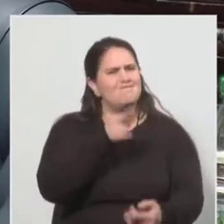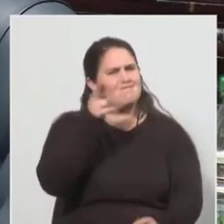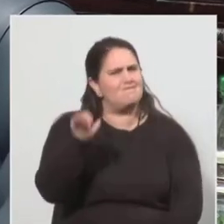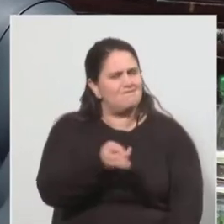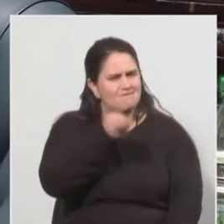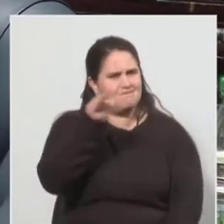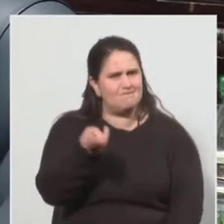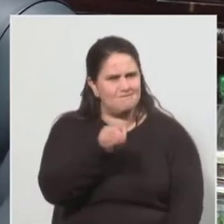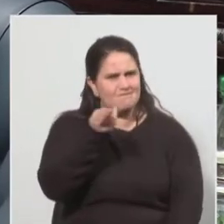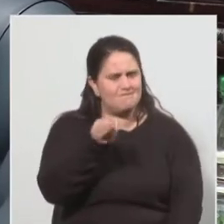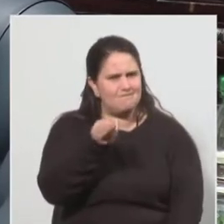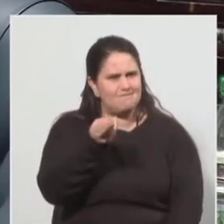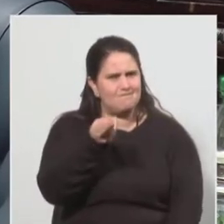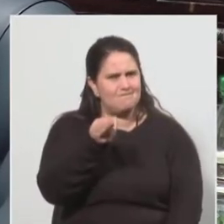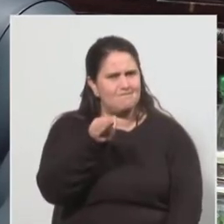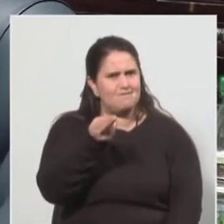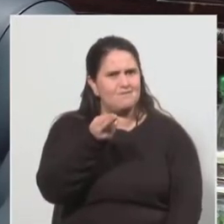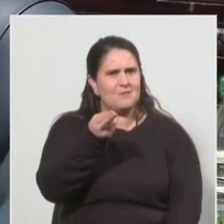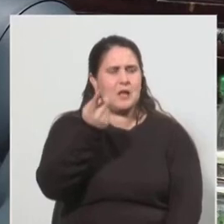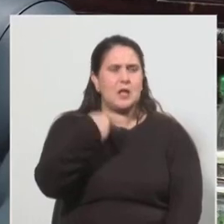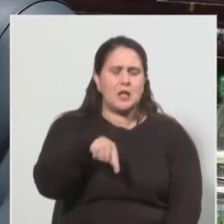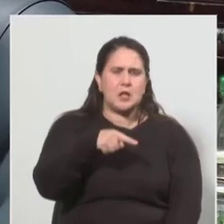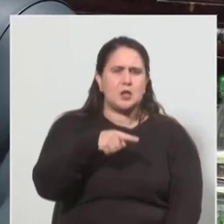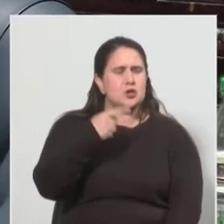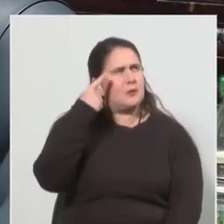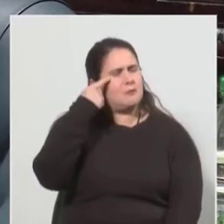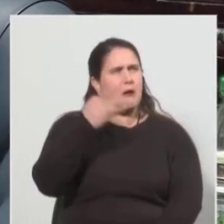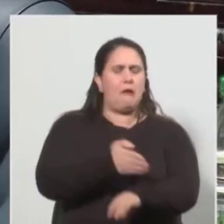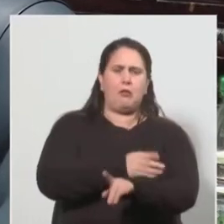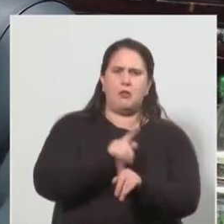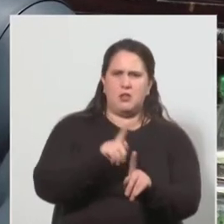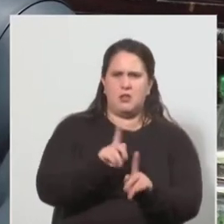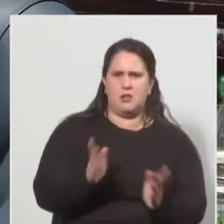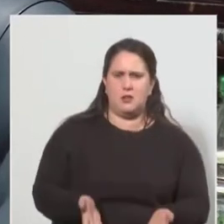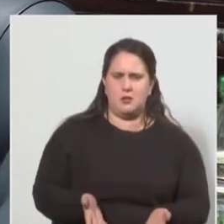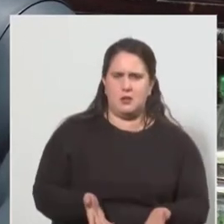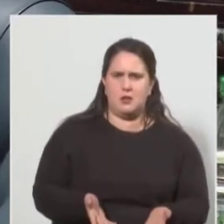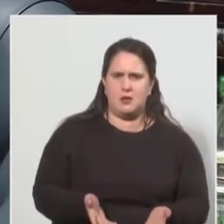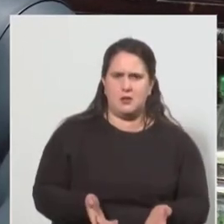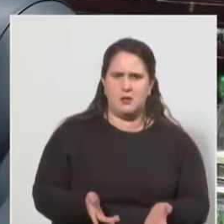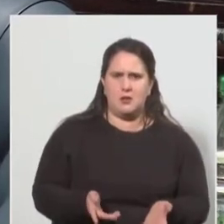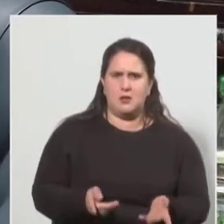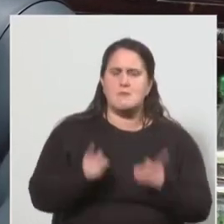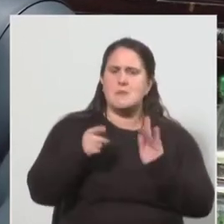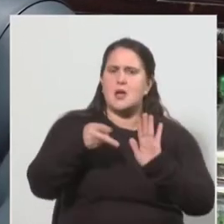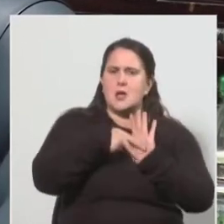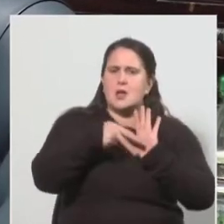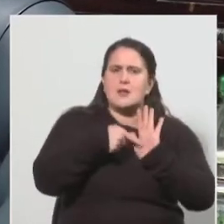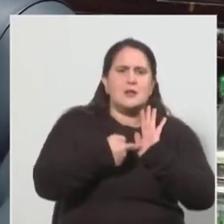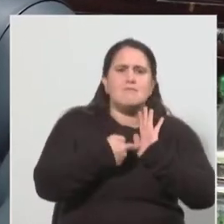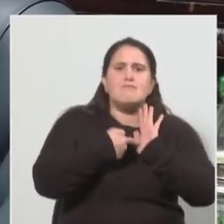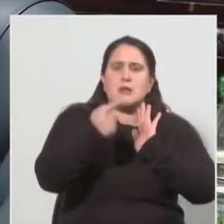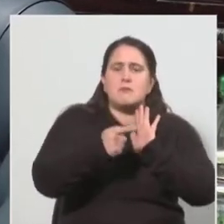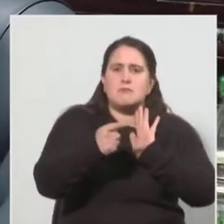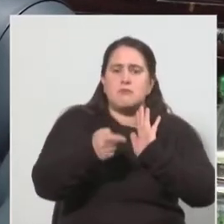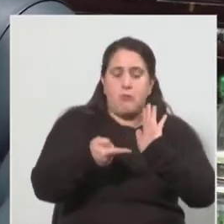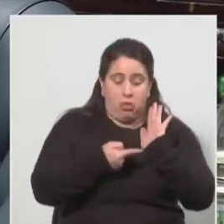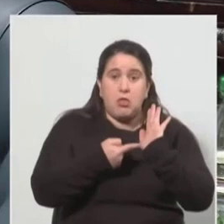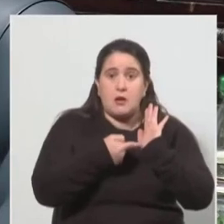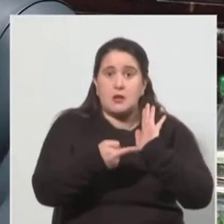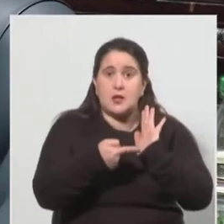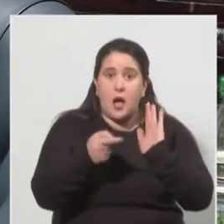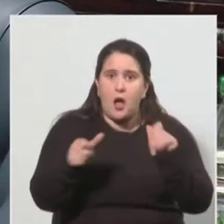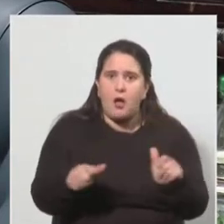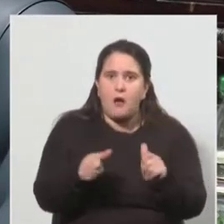inusuales, ¿por qué no se actuó con sentido común cuando la propia normativa instaba